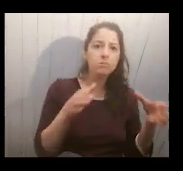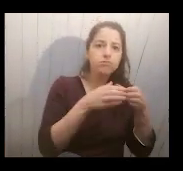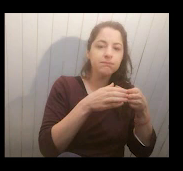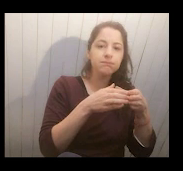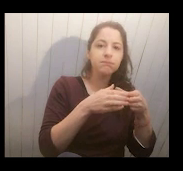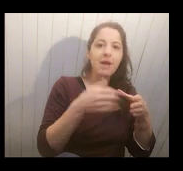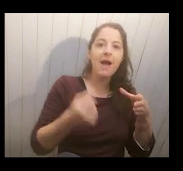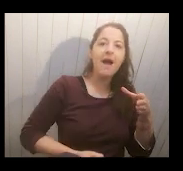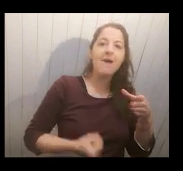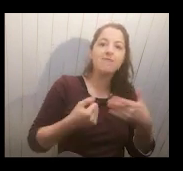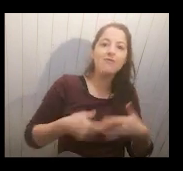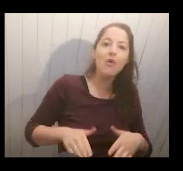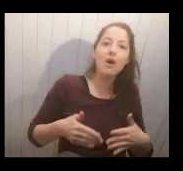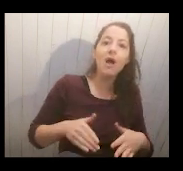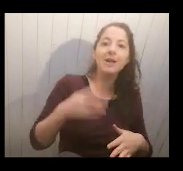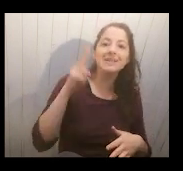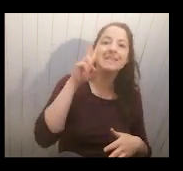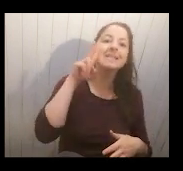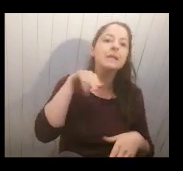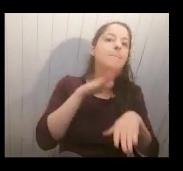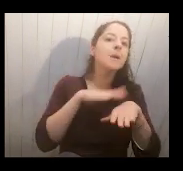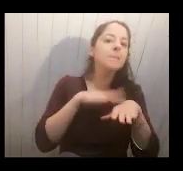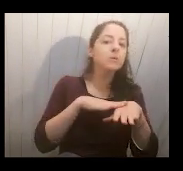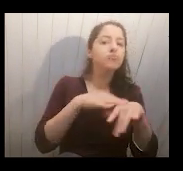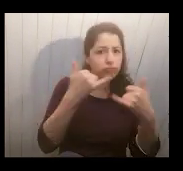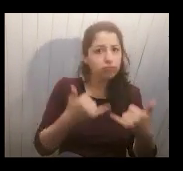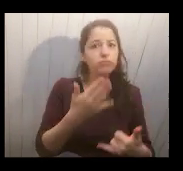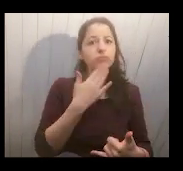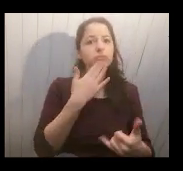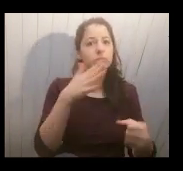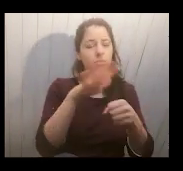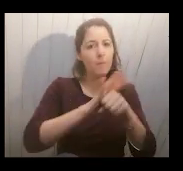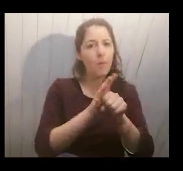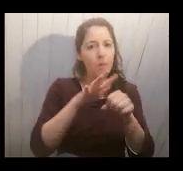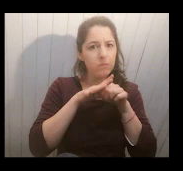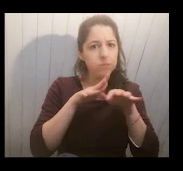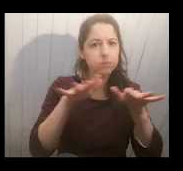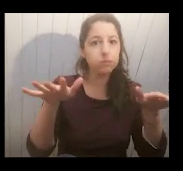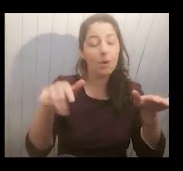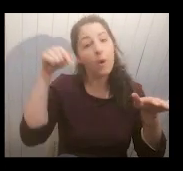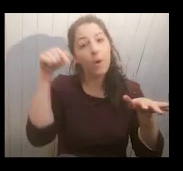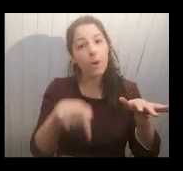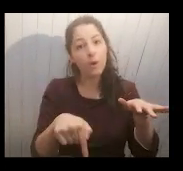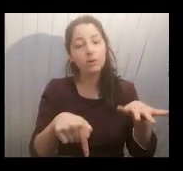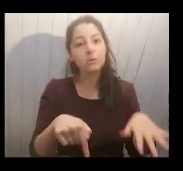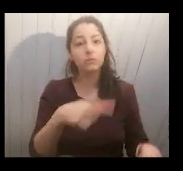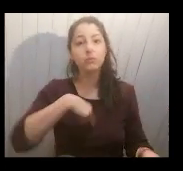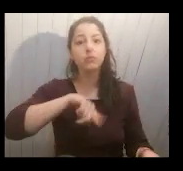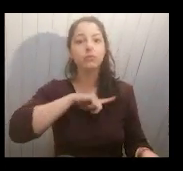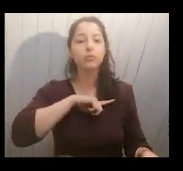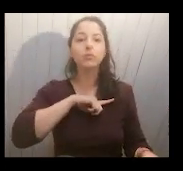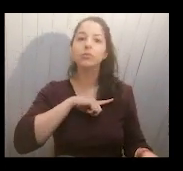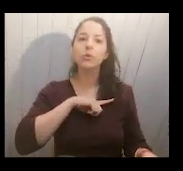y disidencia, sexo genérico, nos hemos organizado para abortar sin permiso